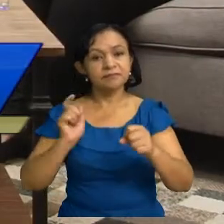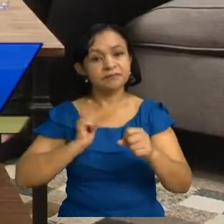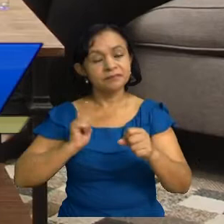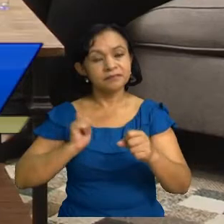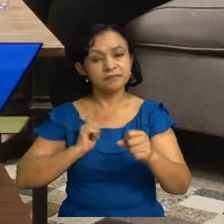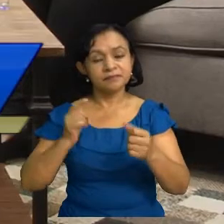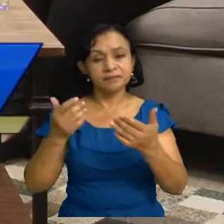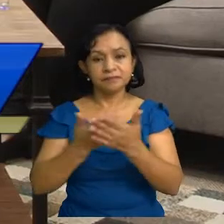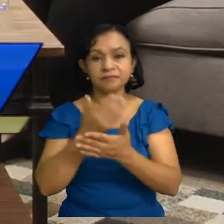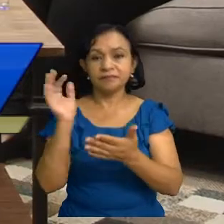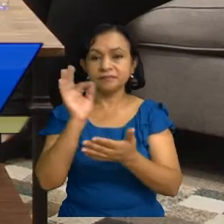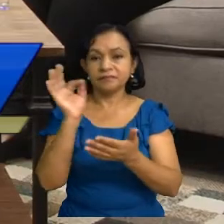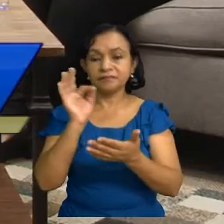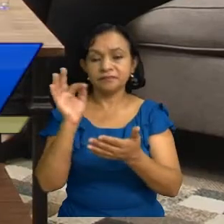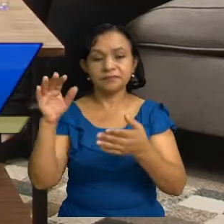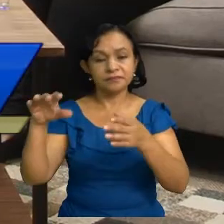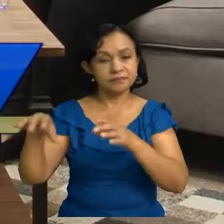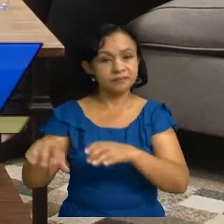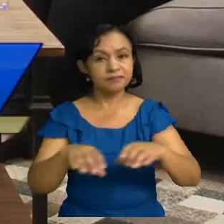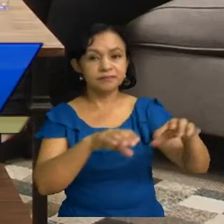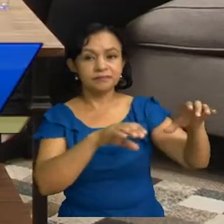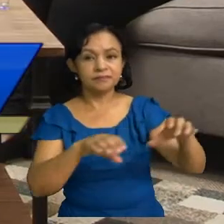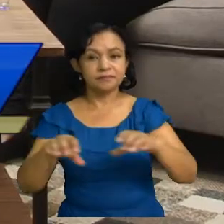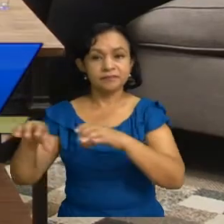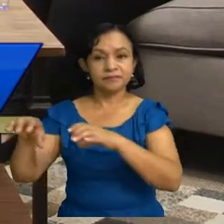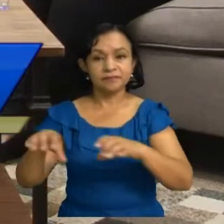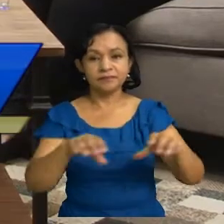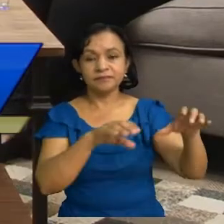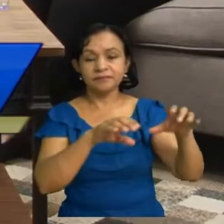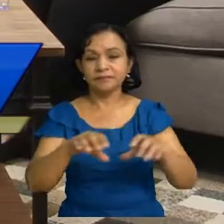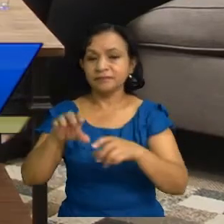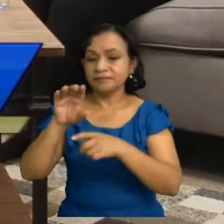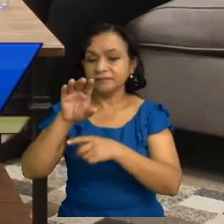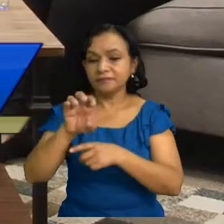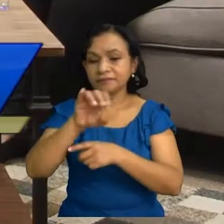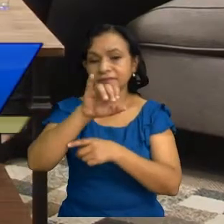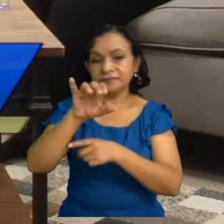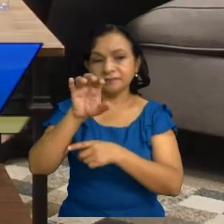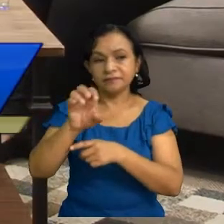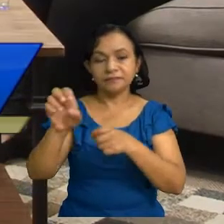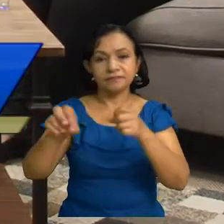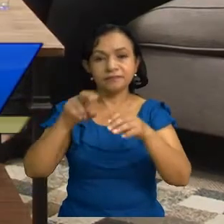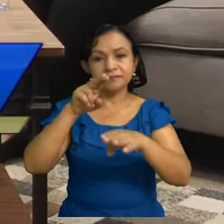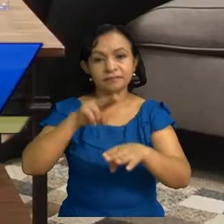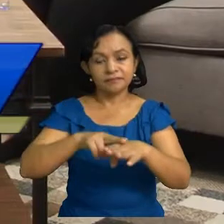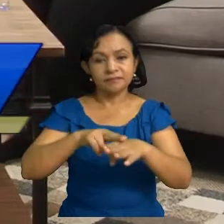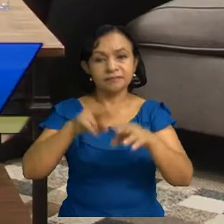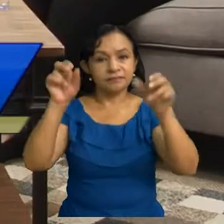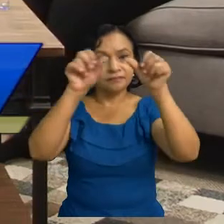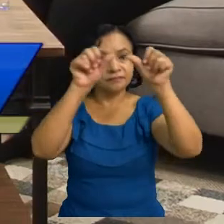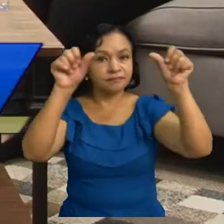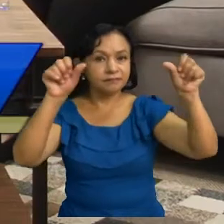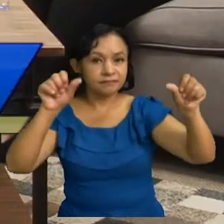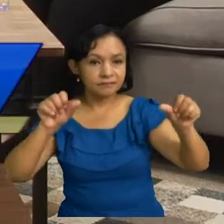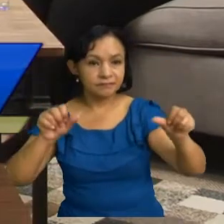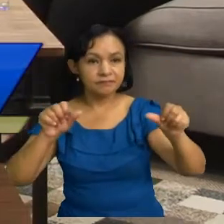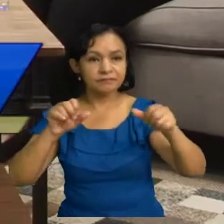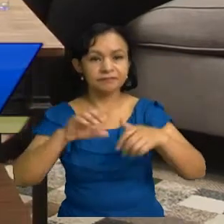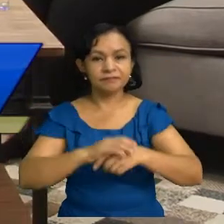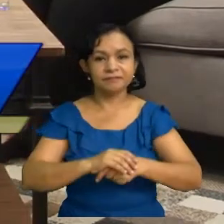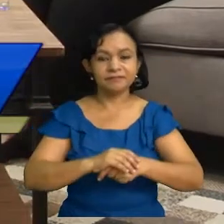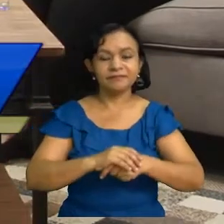alternativas y otras muchas alternativas como la estrategia nacional de producción de fauna en cautiverio bueno